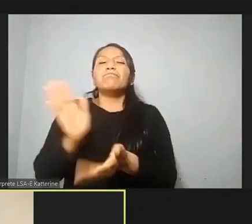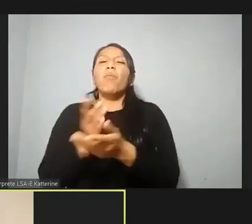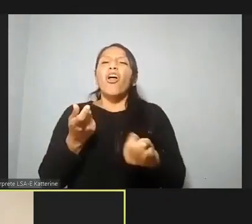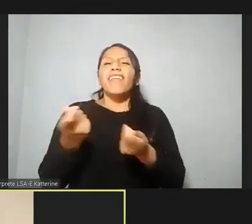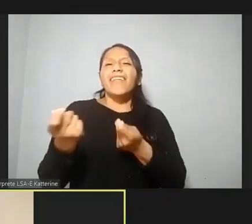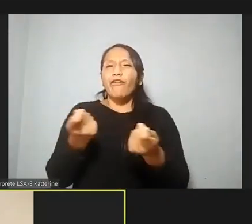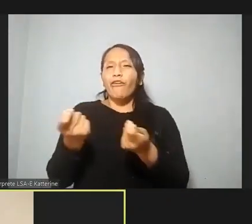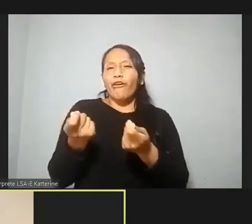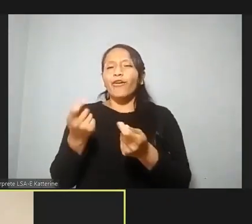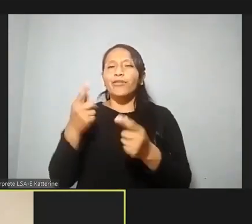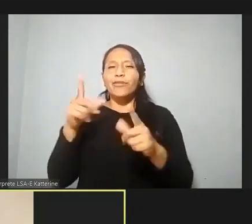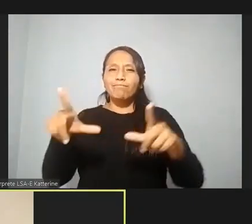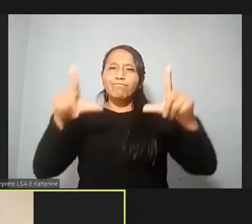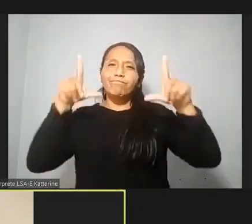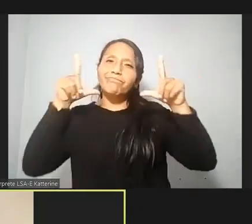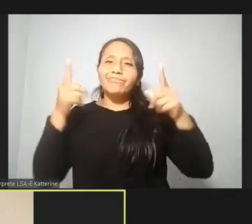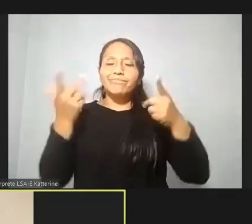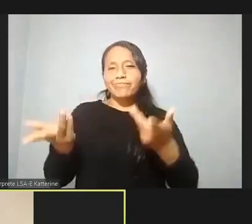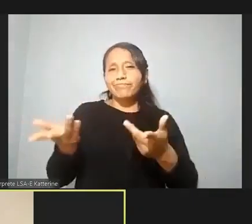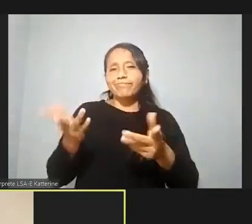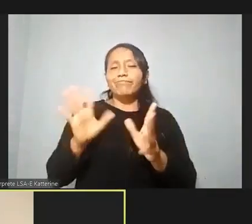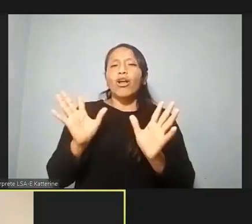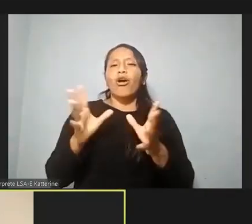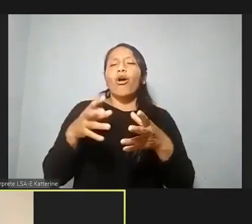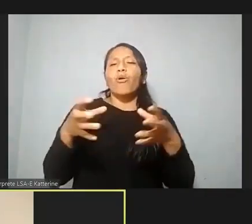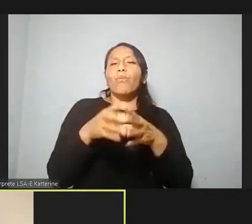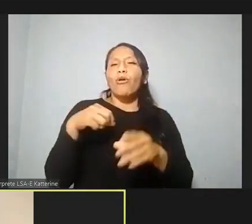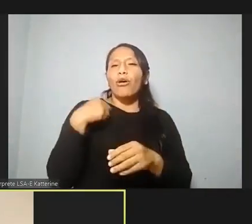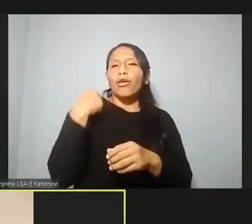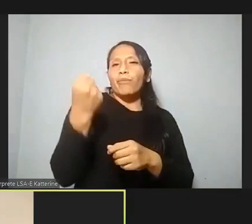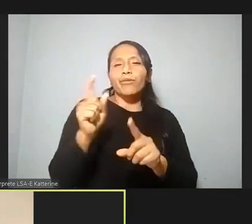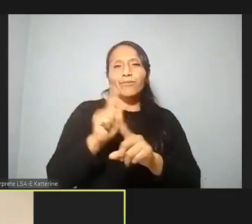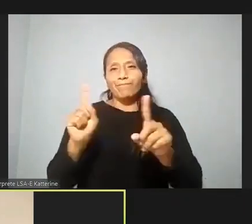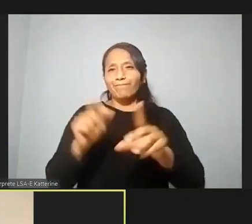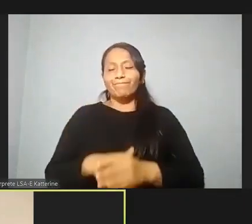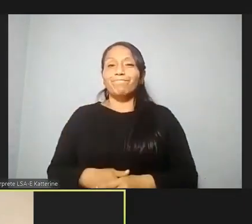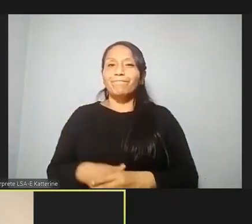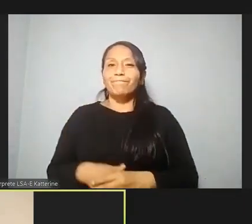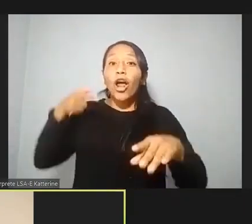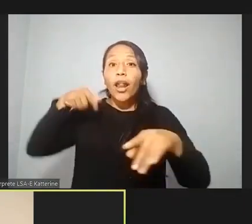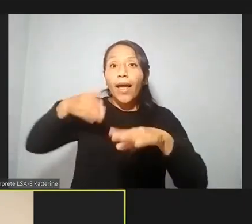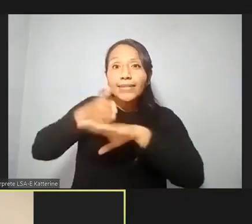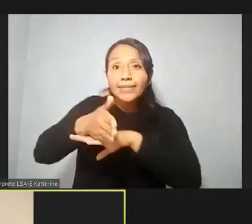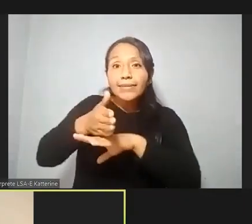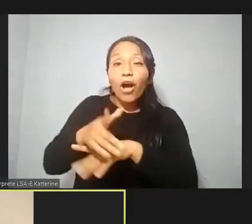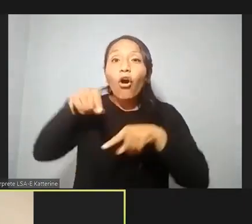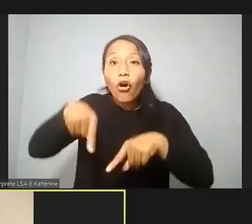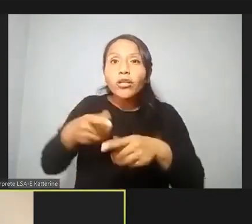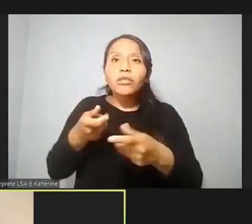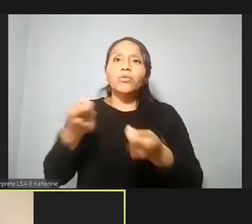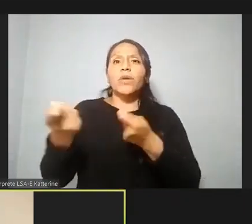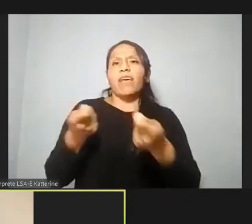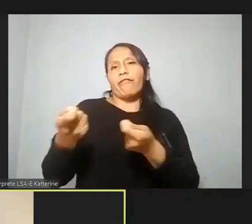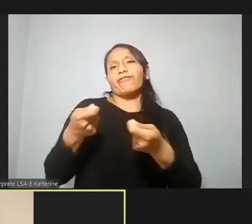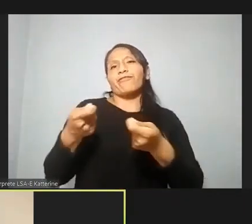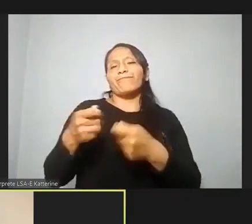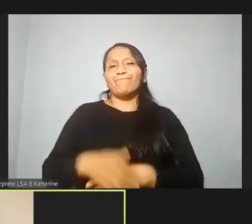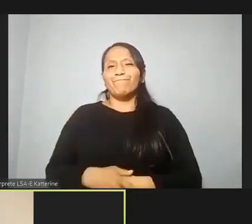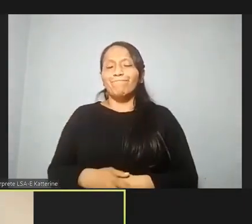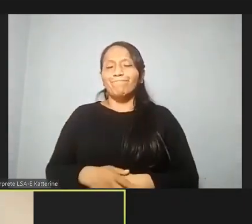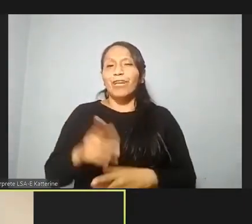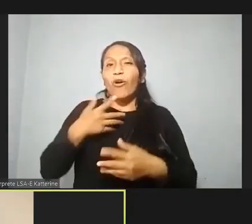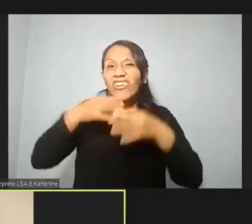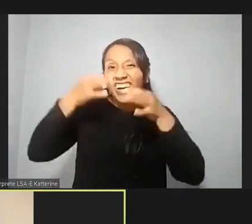utilizada tokenistamente por ciertos grupos de poder. La accesibilidad hoy en día es un negocio, cuando en realidad es un